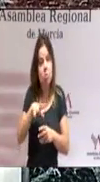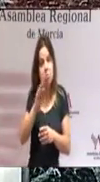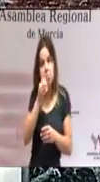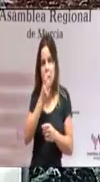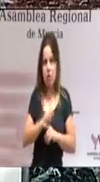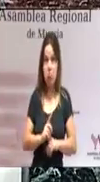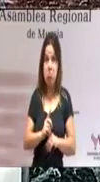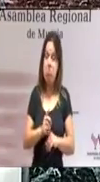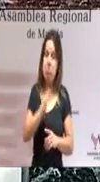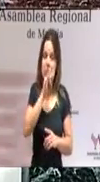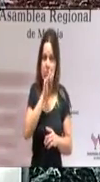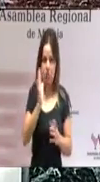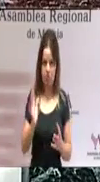ninguno.